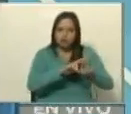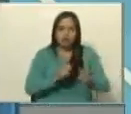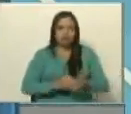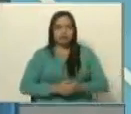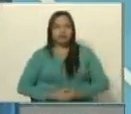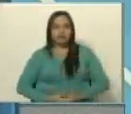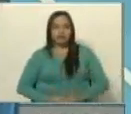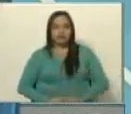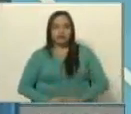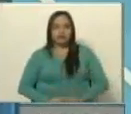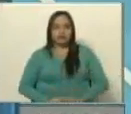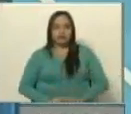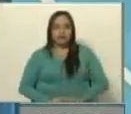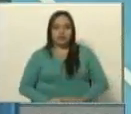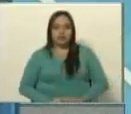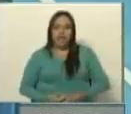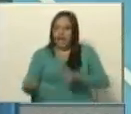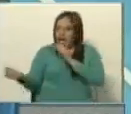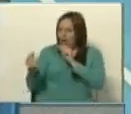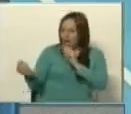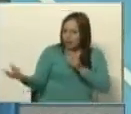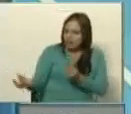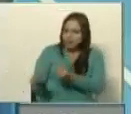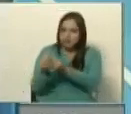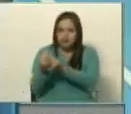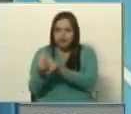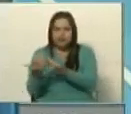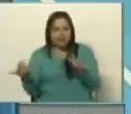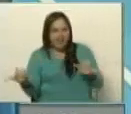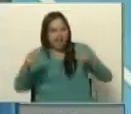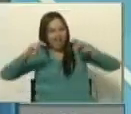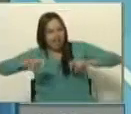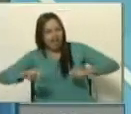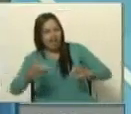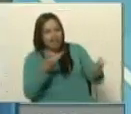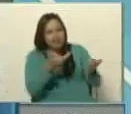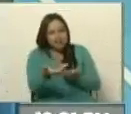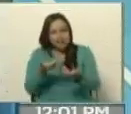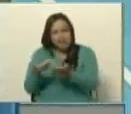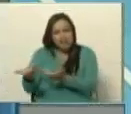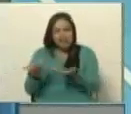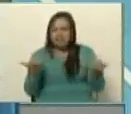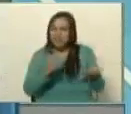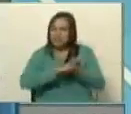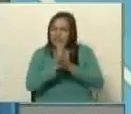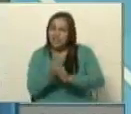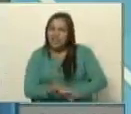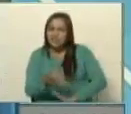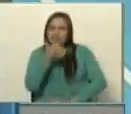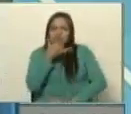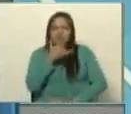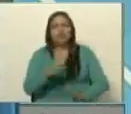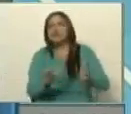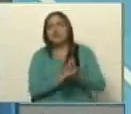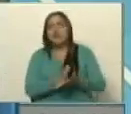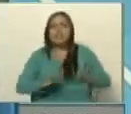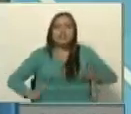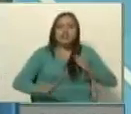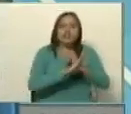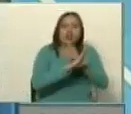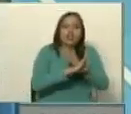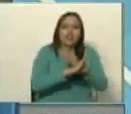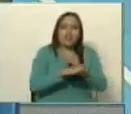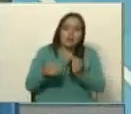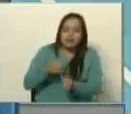Ginebra. Hablamos juntos y desmontemos juntos una ruta equivocada de persecución y de sanciones contra el